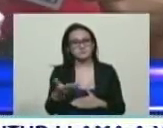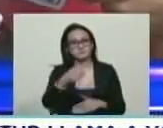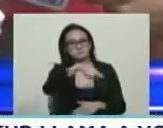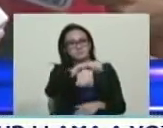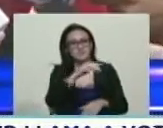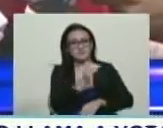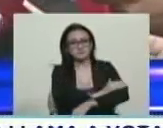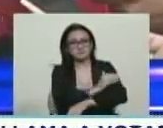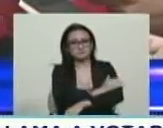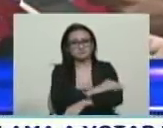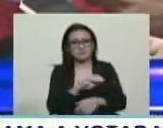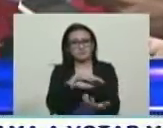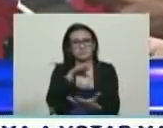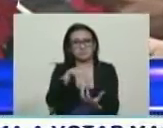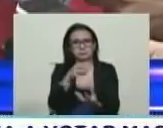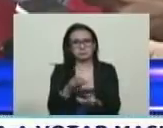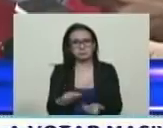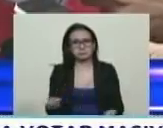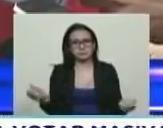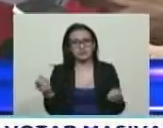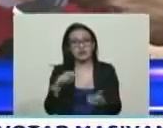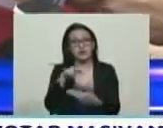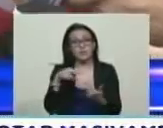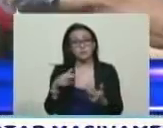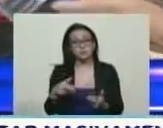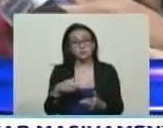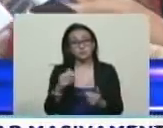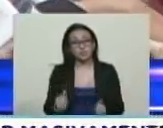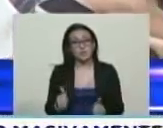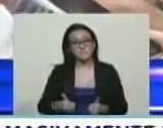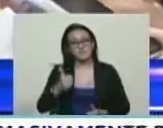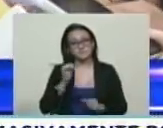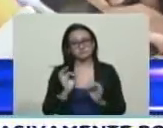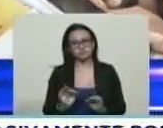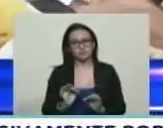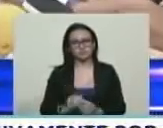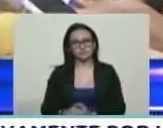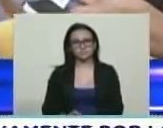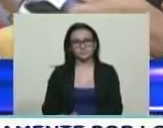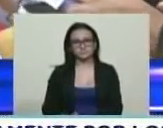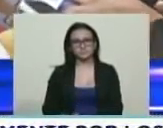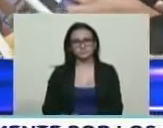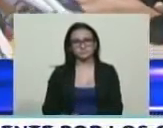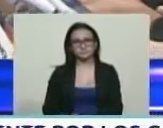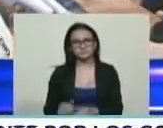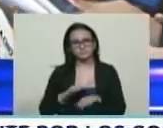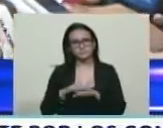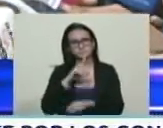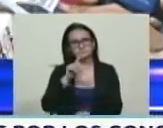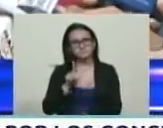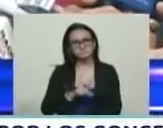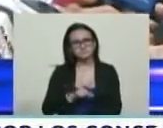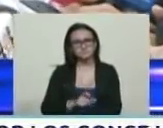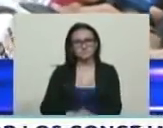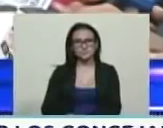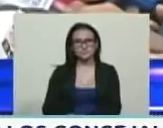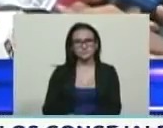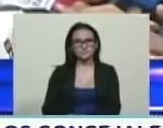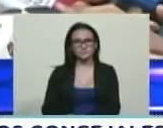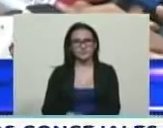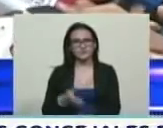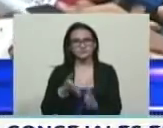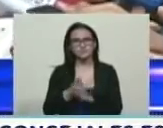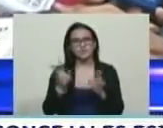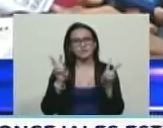en desbandada como anda y que la revolución bolivariana cada día está más consolidada? Diputado, 2 preguntas. Una, en relación a su posición en cuanto